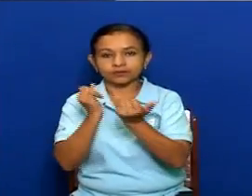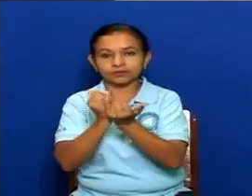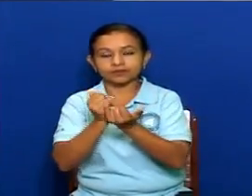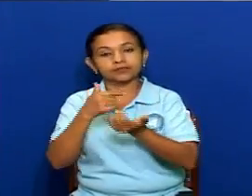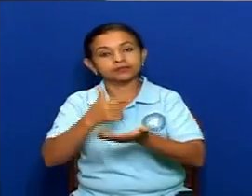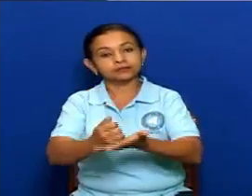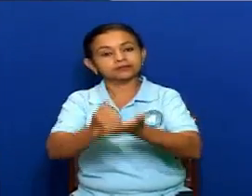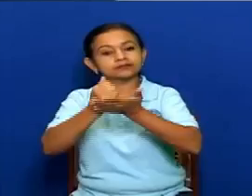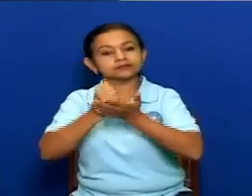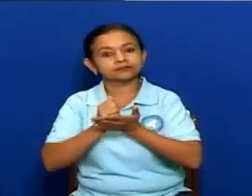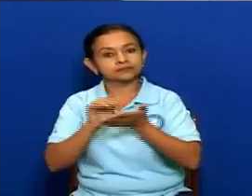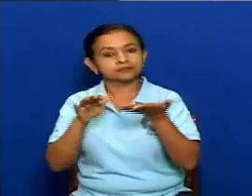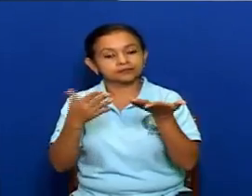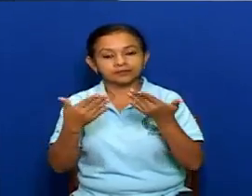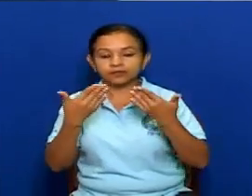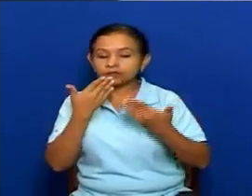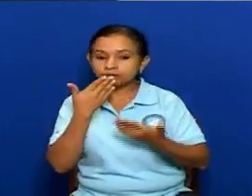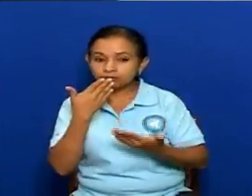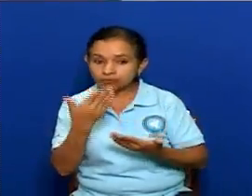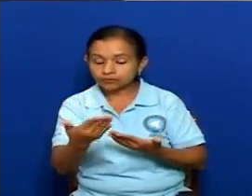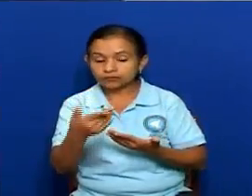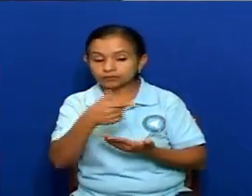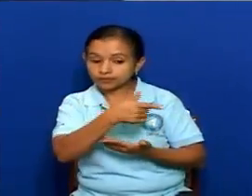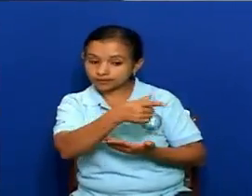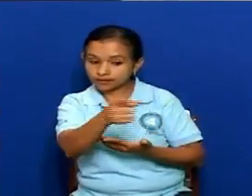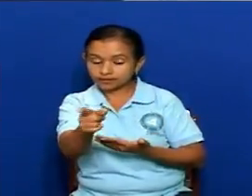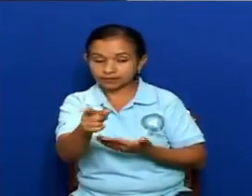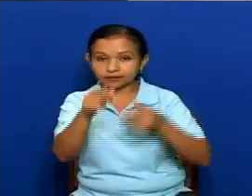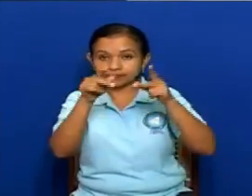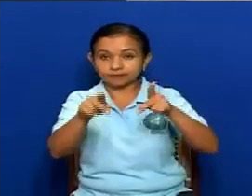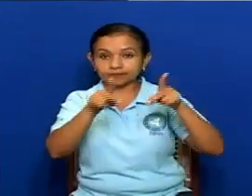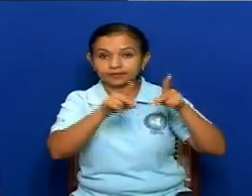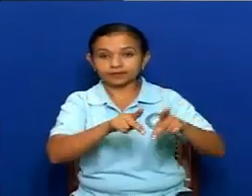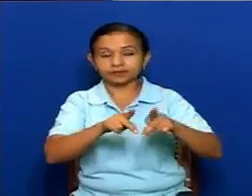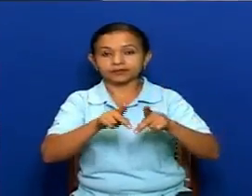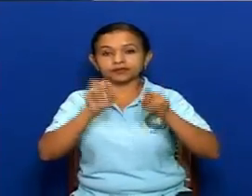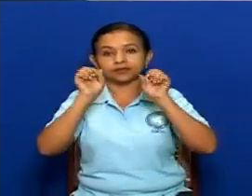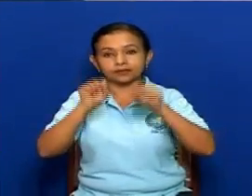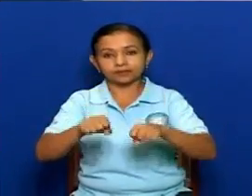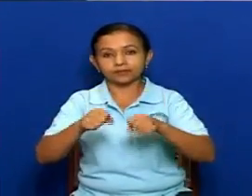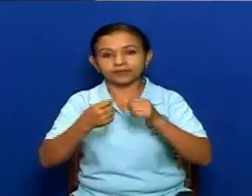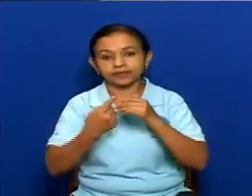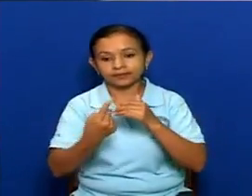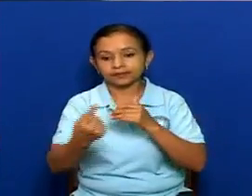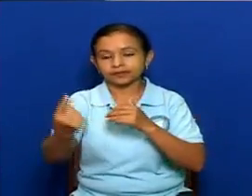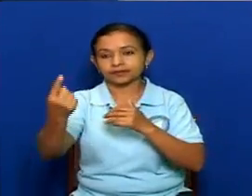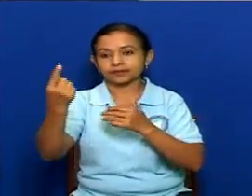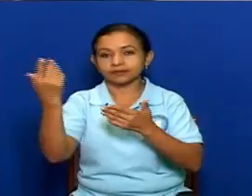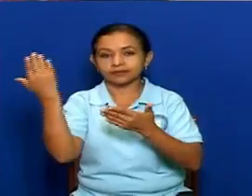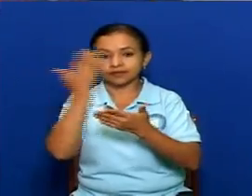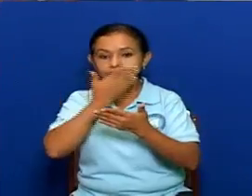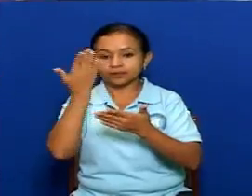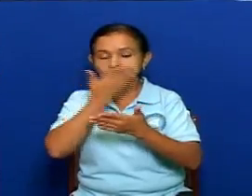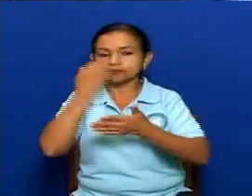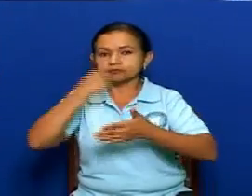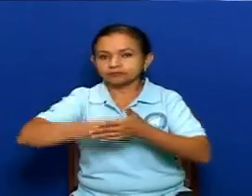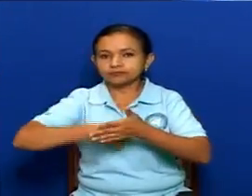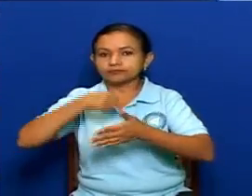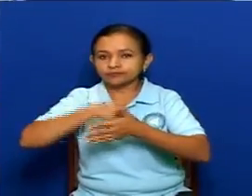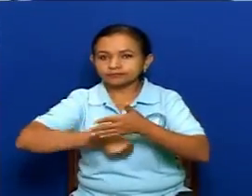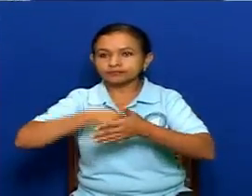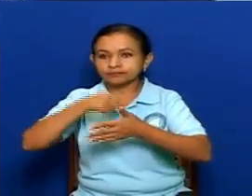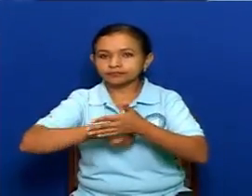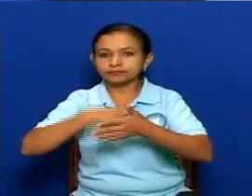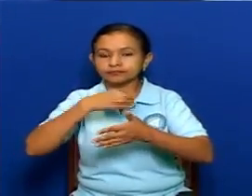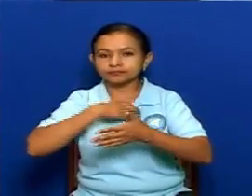permitido también a darle las oportunidades a ellos a de que vayan a hacer un poquito más de esfuerzo después de su